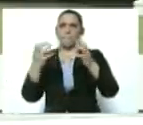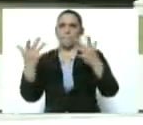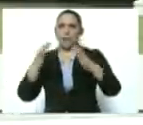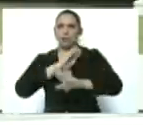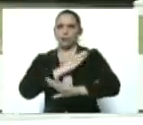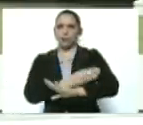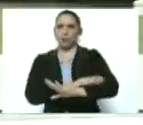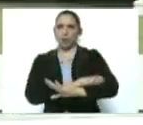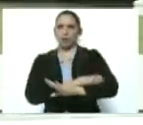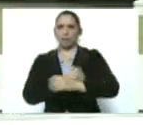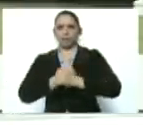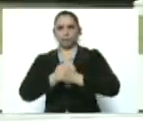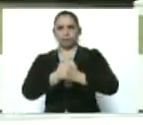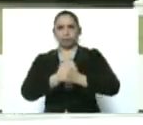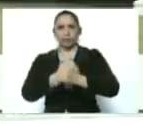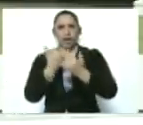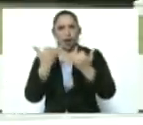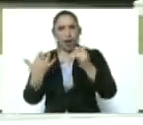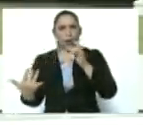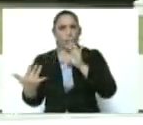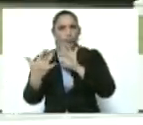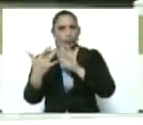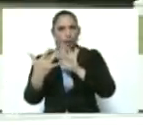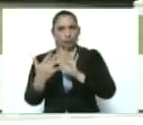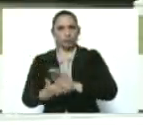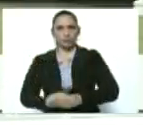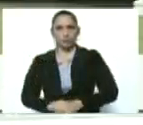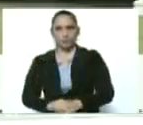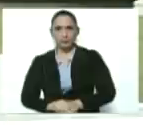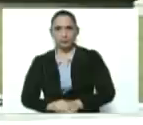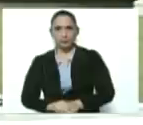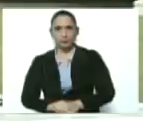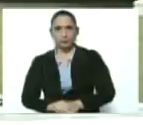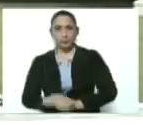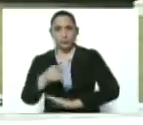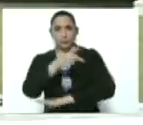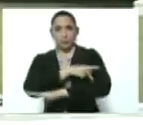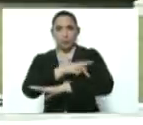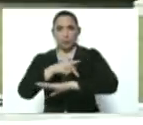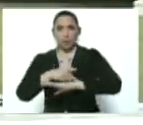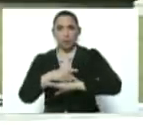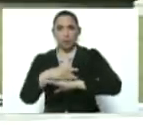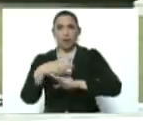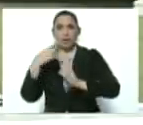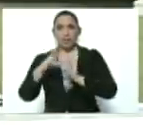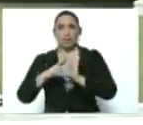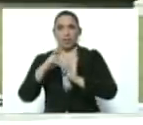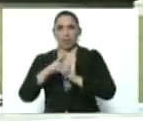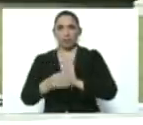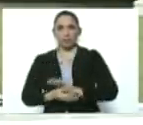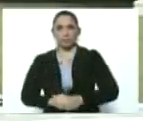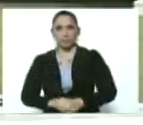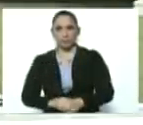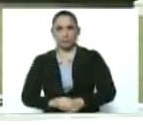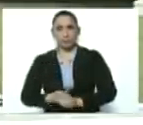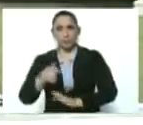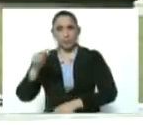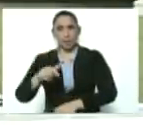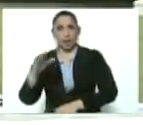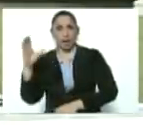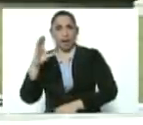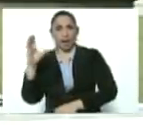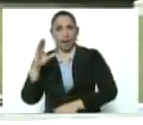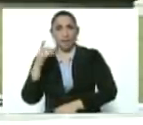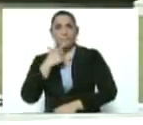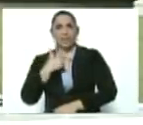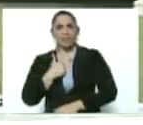y amorosa vámonos directo a la parroquia el recreo aquí en la ciudad de caracas